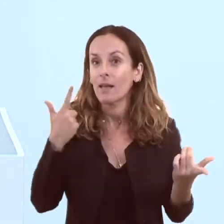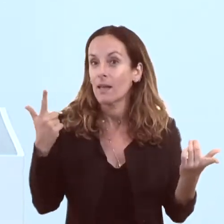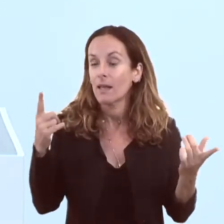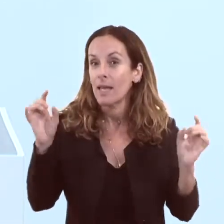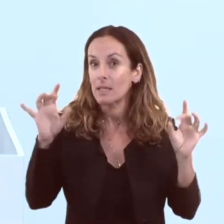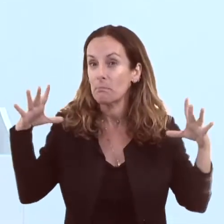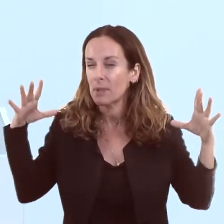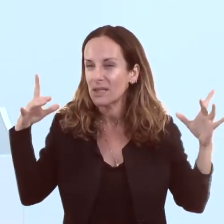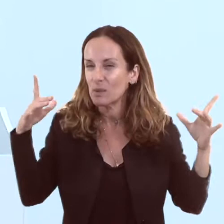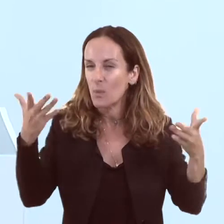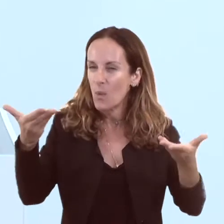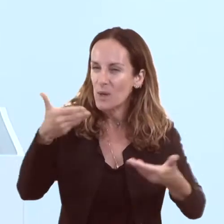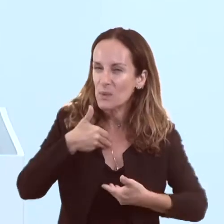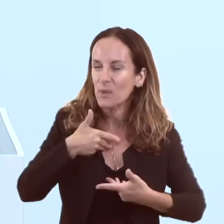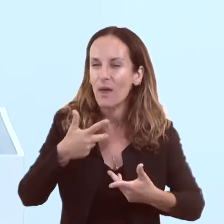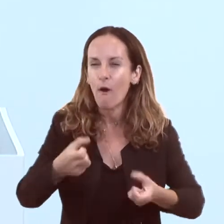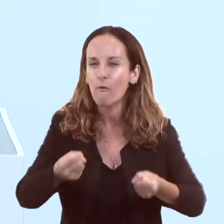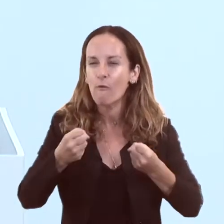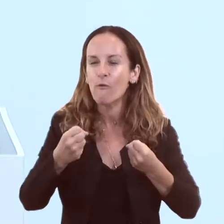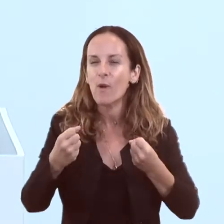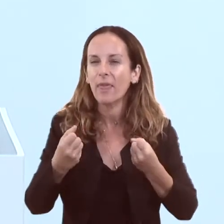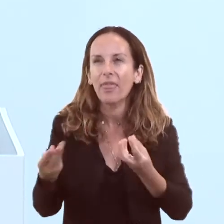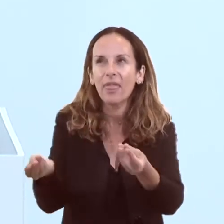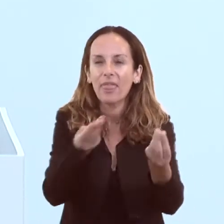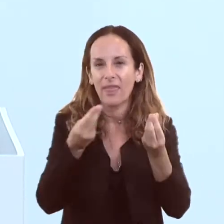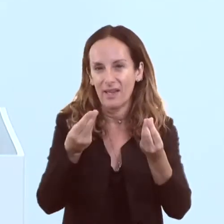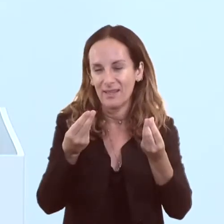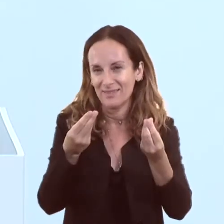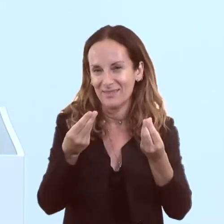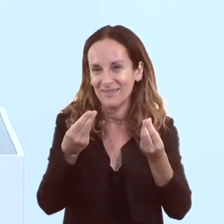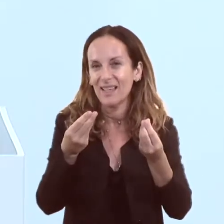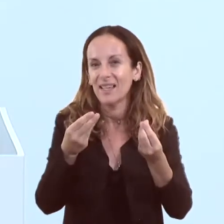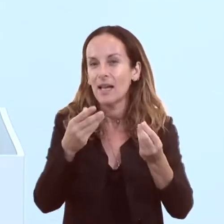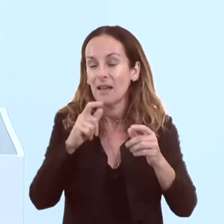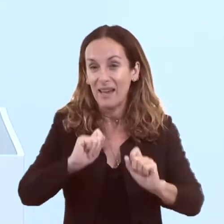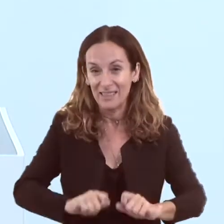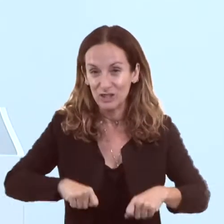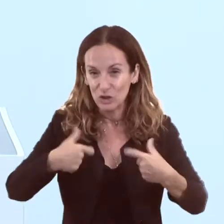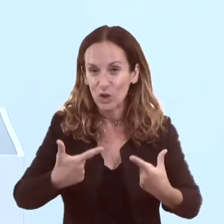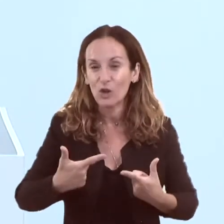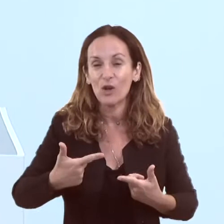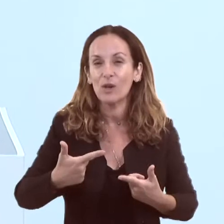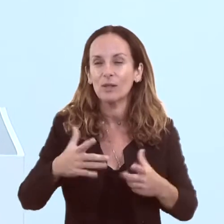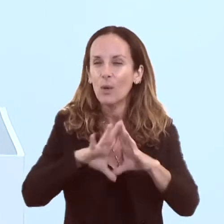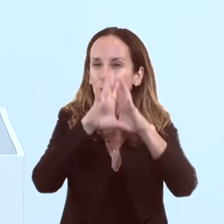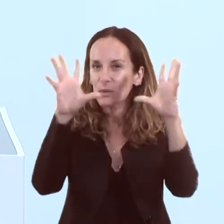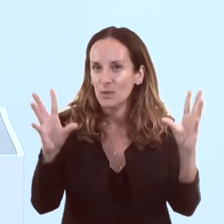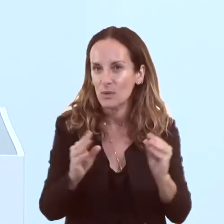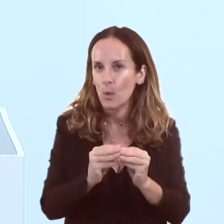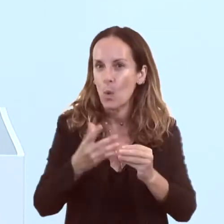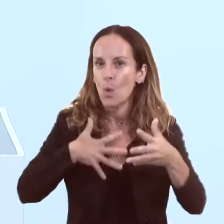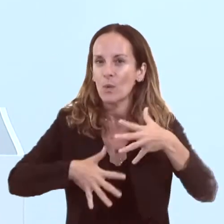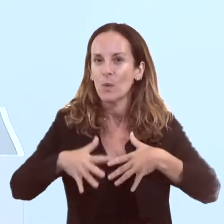de la belleza del entorno de lluc Yo pienso que podemos entre todos con vuestra mano amiga